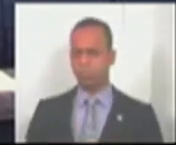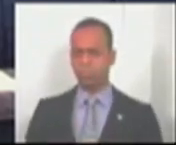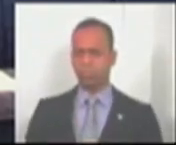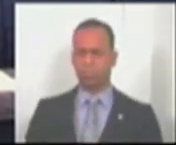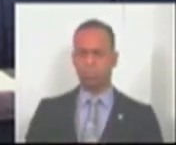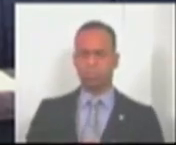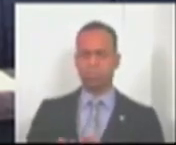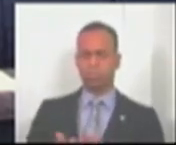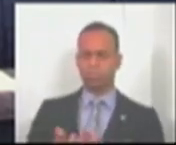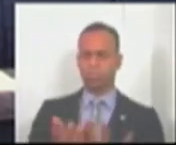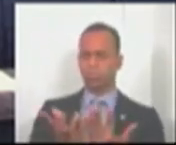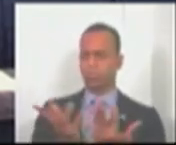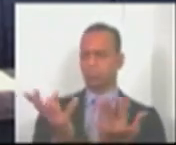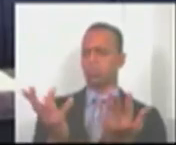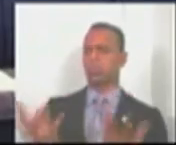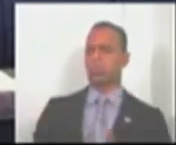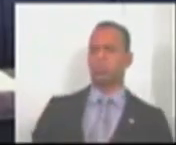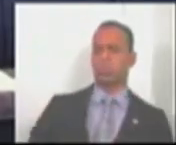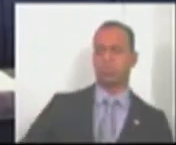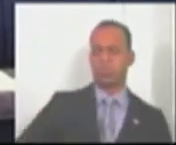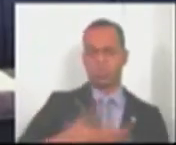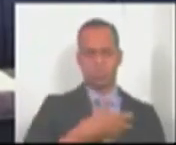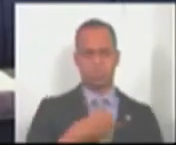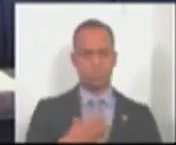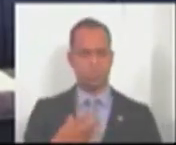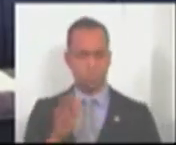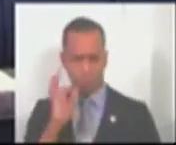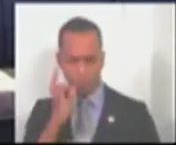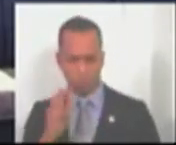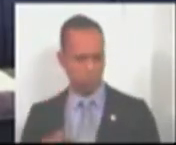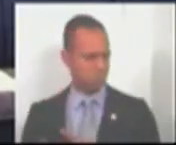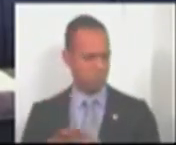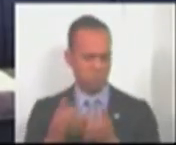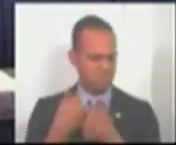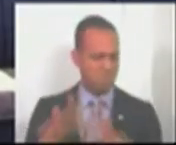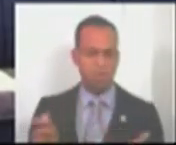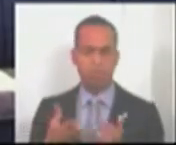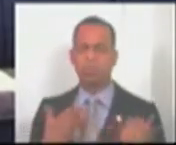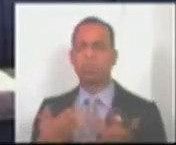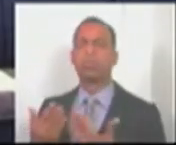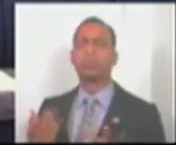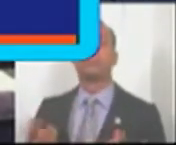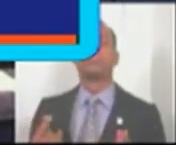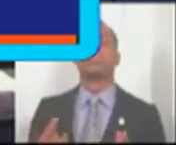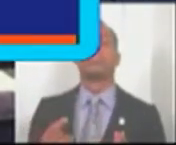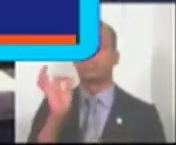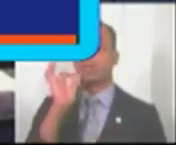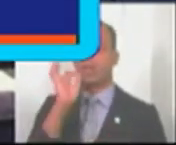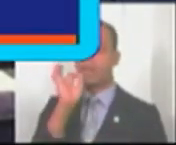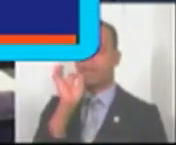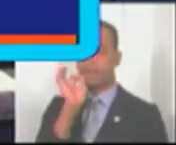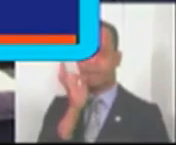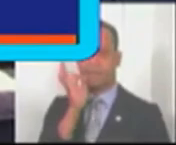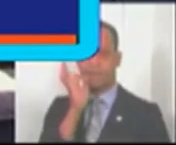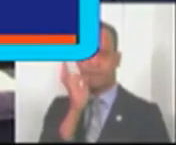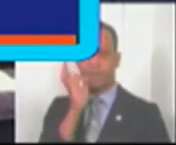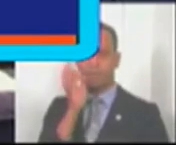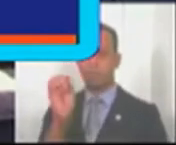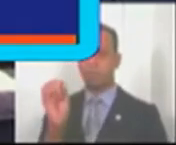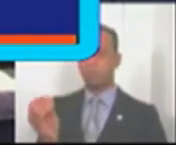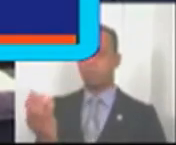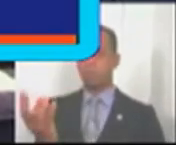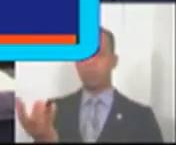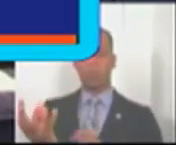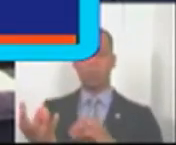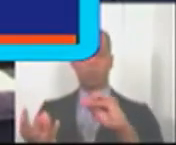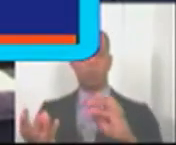González? Serán tomateras o serán lo que sea, pepino. Pero uno ve el fruto acabado de